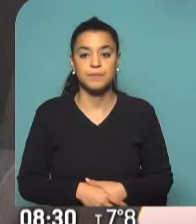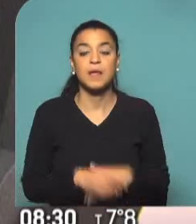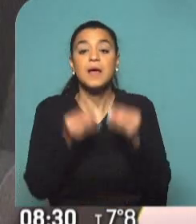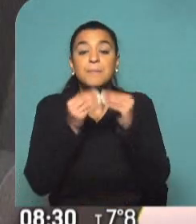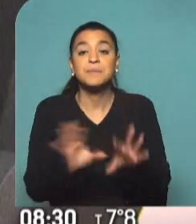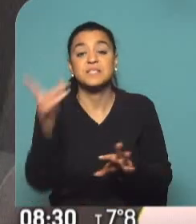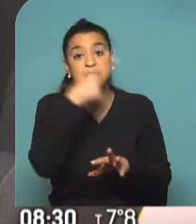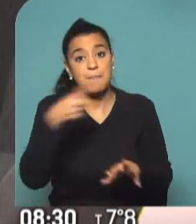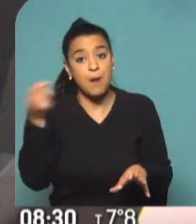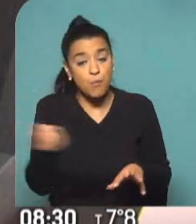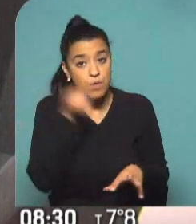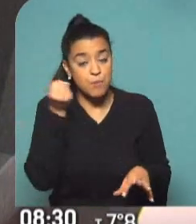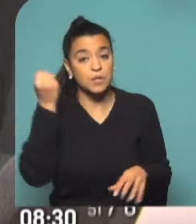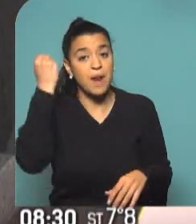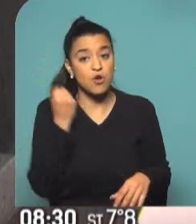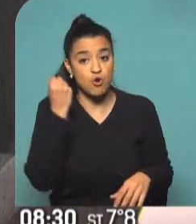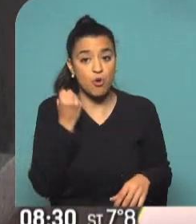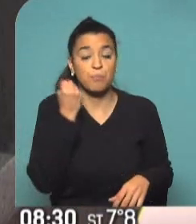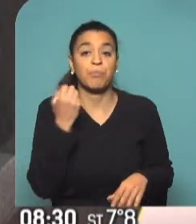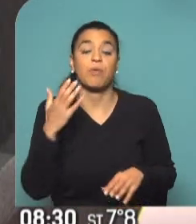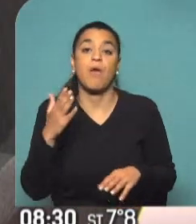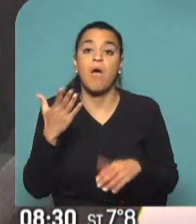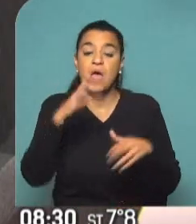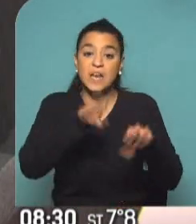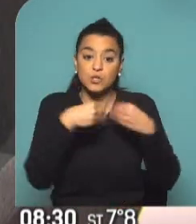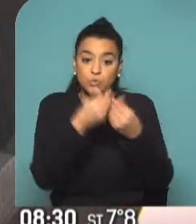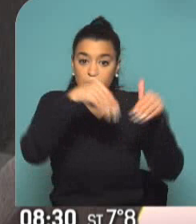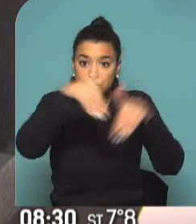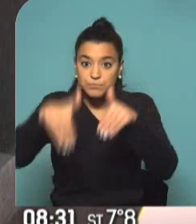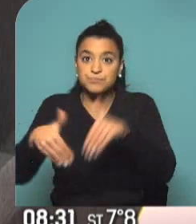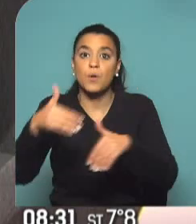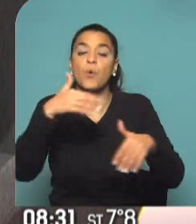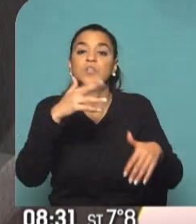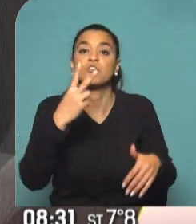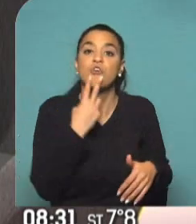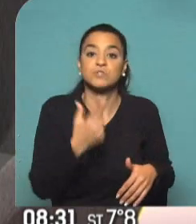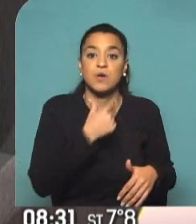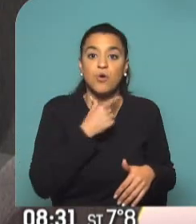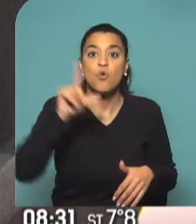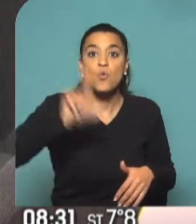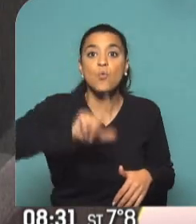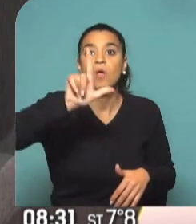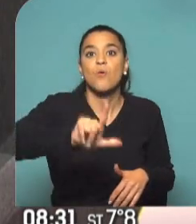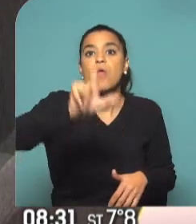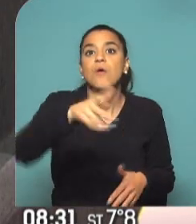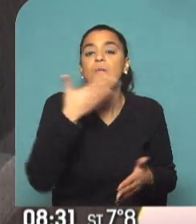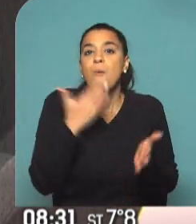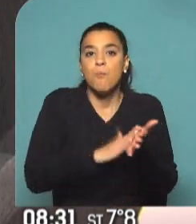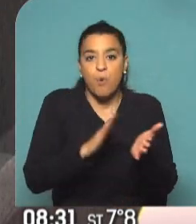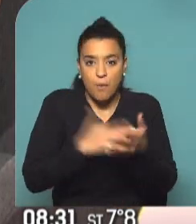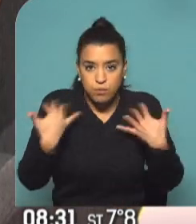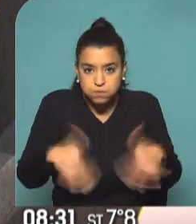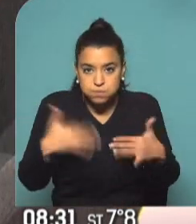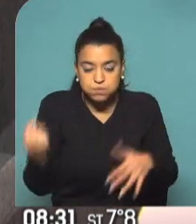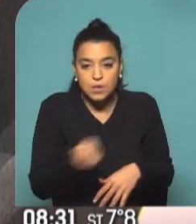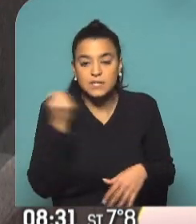Comienza otra semana clave para la economía argentina después de lo que fueron los resultados de las PASO del 11 de agosto. Cada lunes es una prueba de fuego para el gobierno